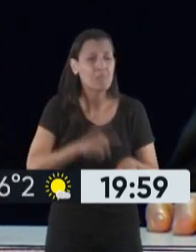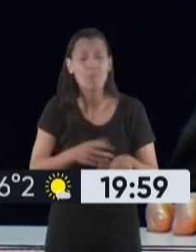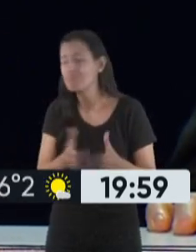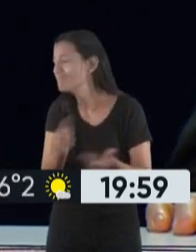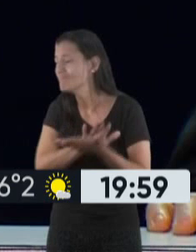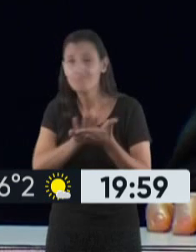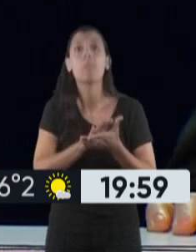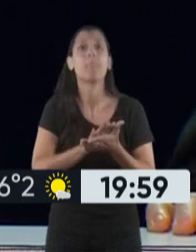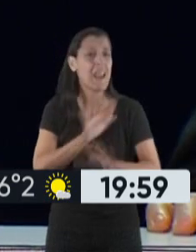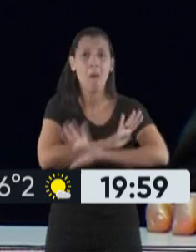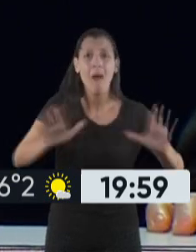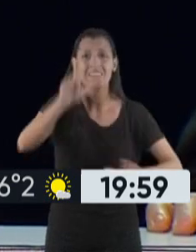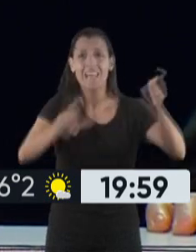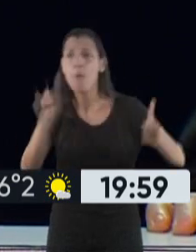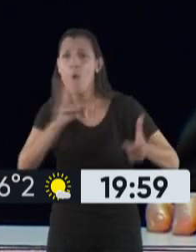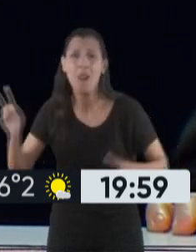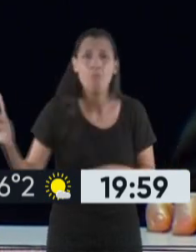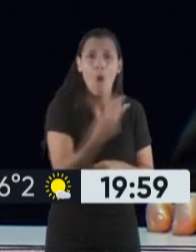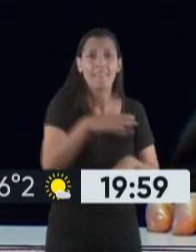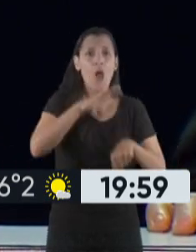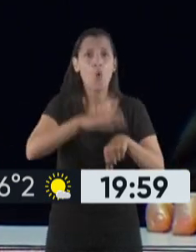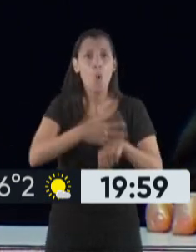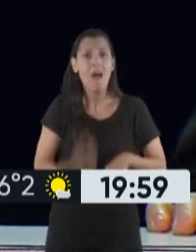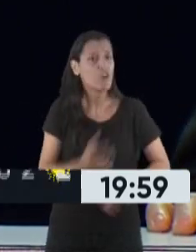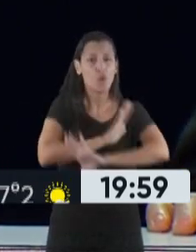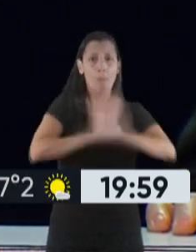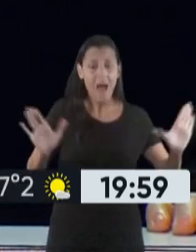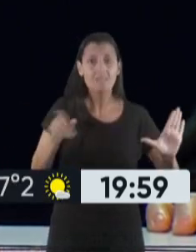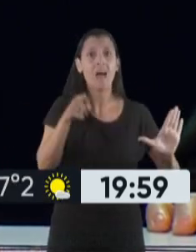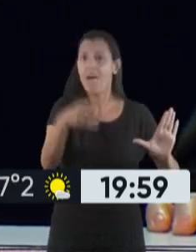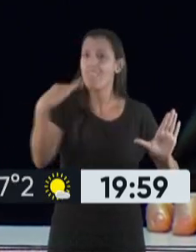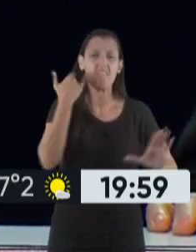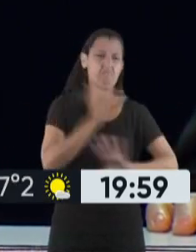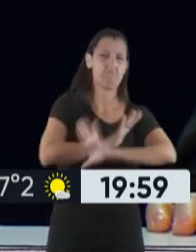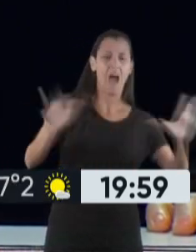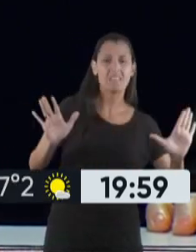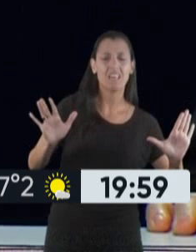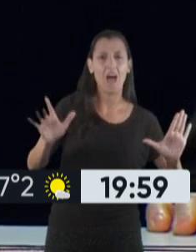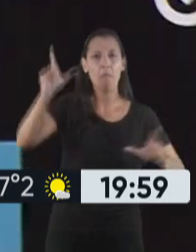que dejen de morirse mujeres. Y hay que terminar con la hipocresía